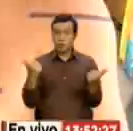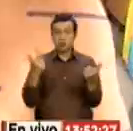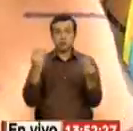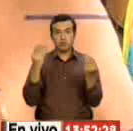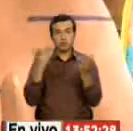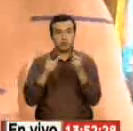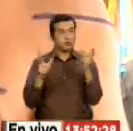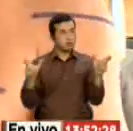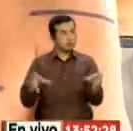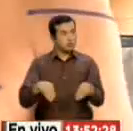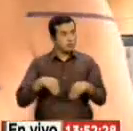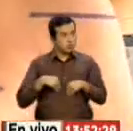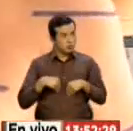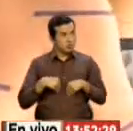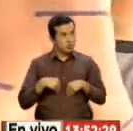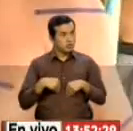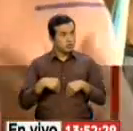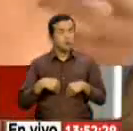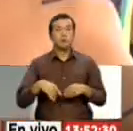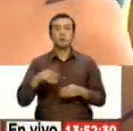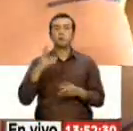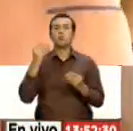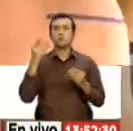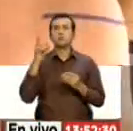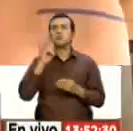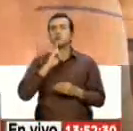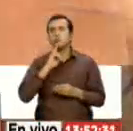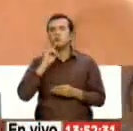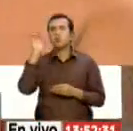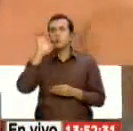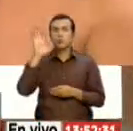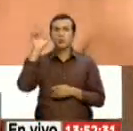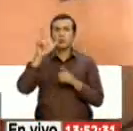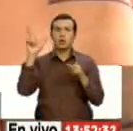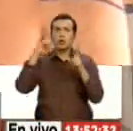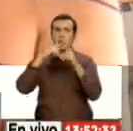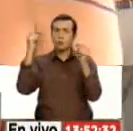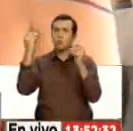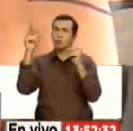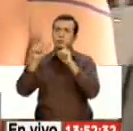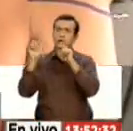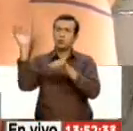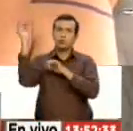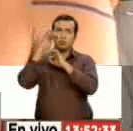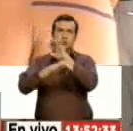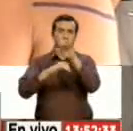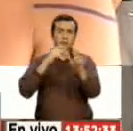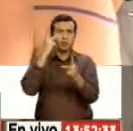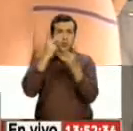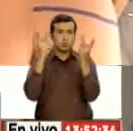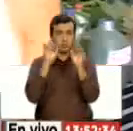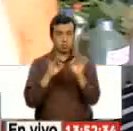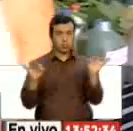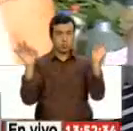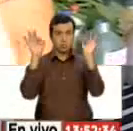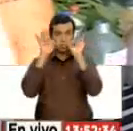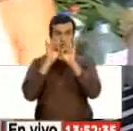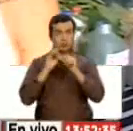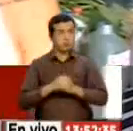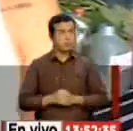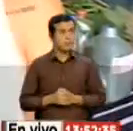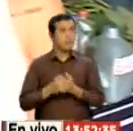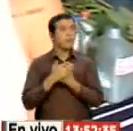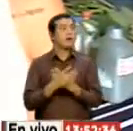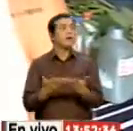aceptación. Viene por decir de los Estados Unidos, hablemos de Europa, de Japón. Ha habido visitas muy importantes. Ellos